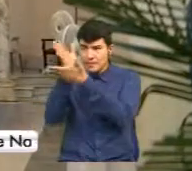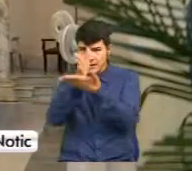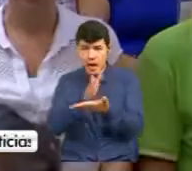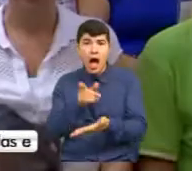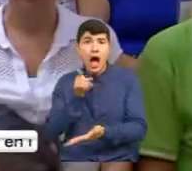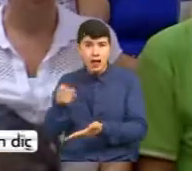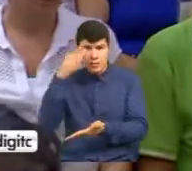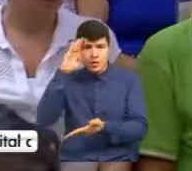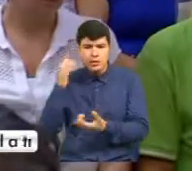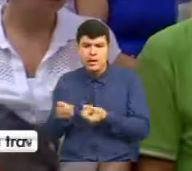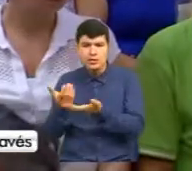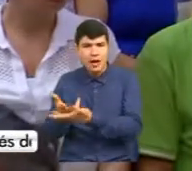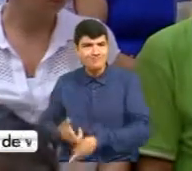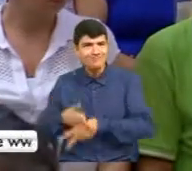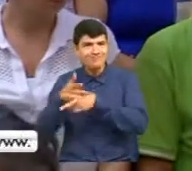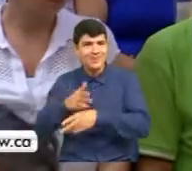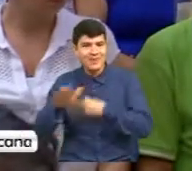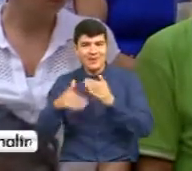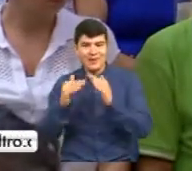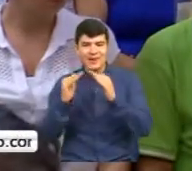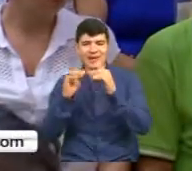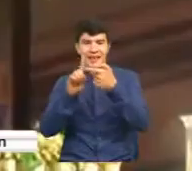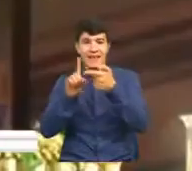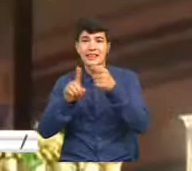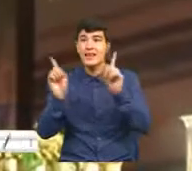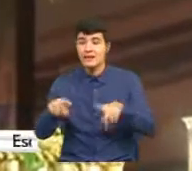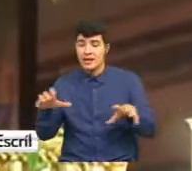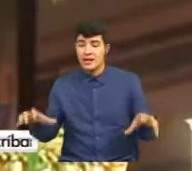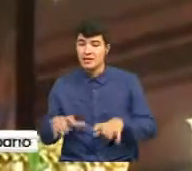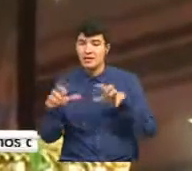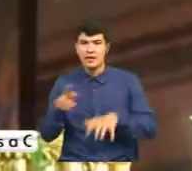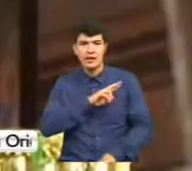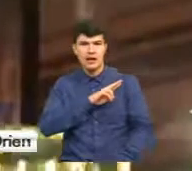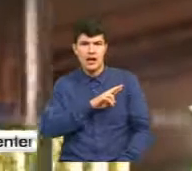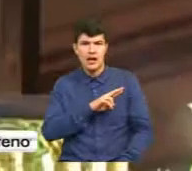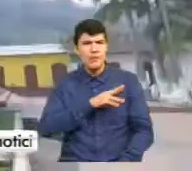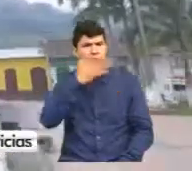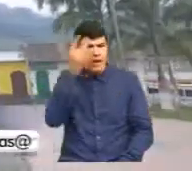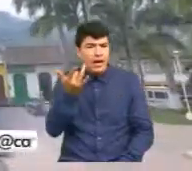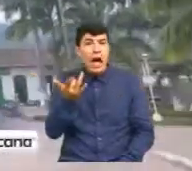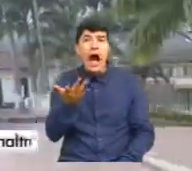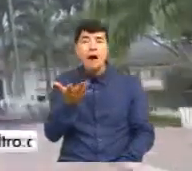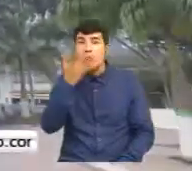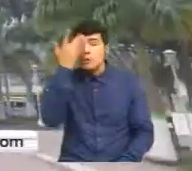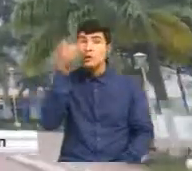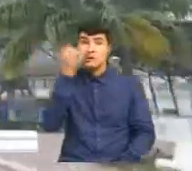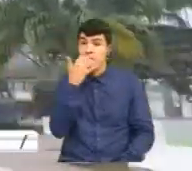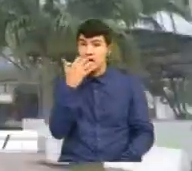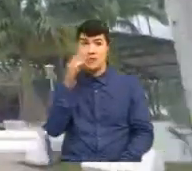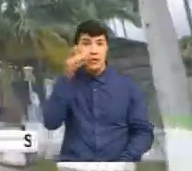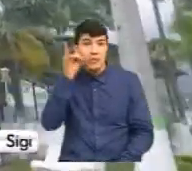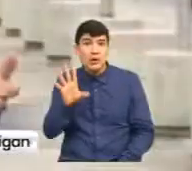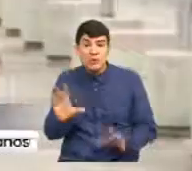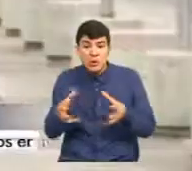blindarán la seguridad en las iglesias y también todas las actividades religiosas. Esto porque hay un temor que de pronto se pueda presentar algún